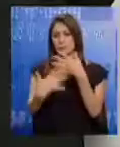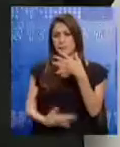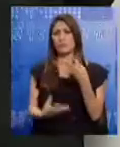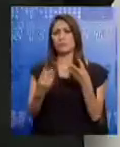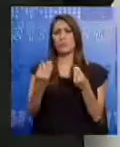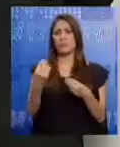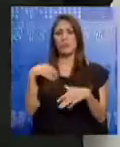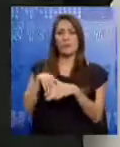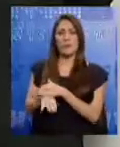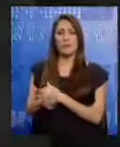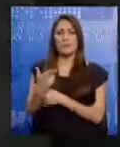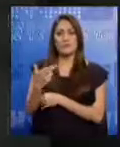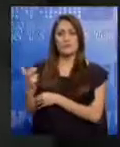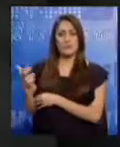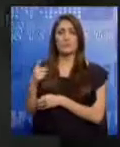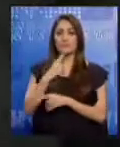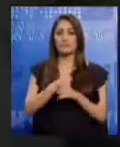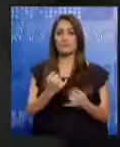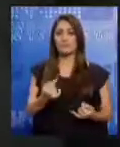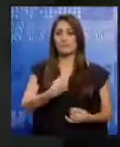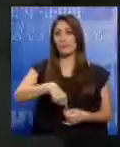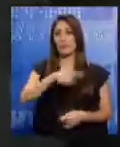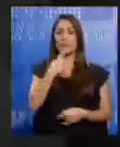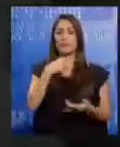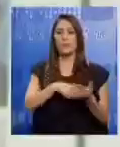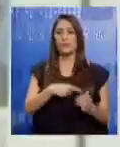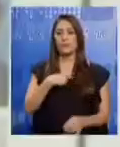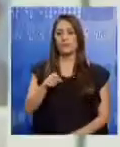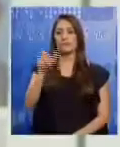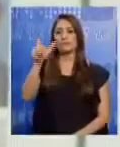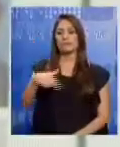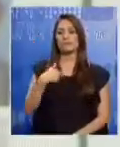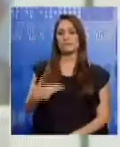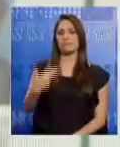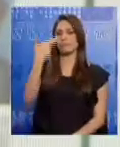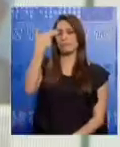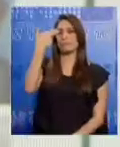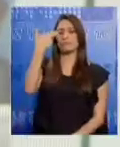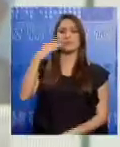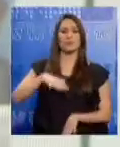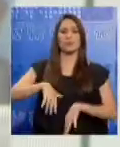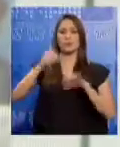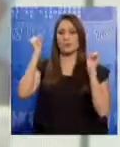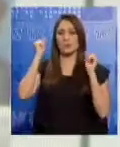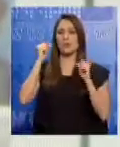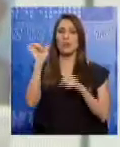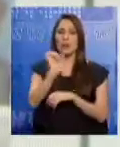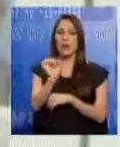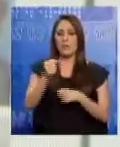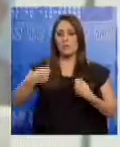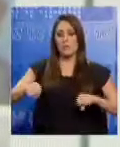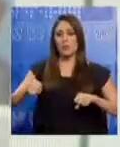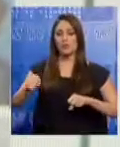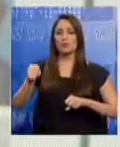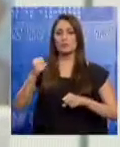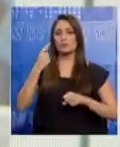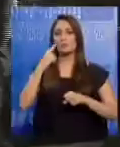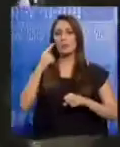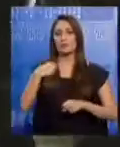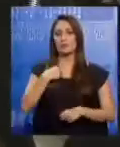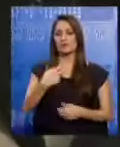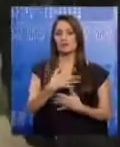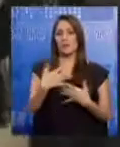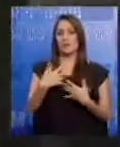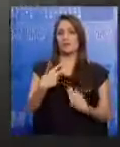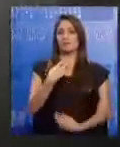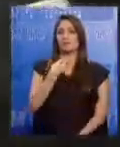Según versiones de las autoridades, los detenidos intimidaban a sus víctimas con armas de fuego, apoyados por vehículos y motocicletas para someterlos.